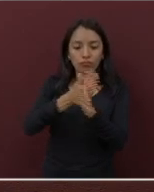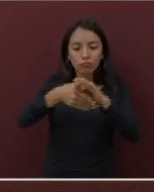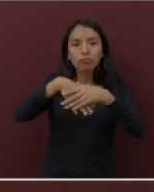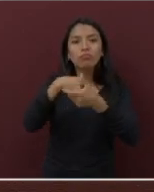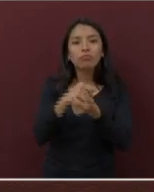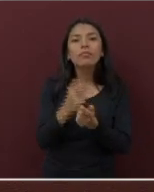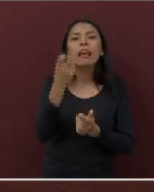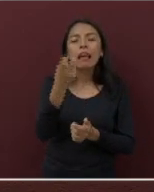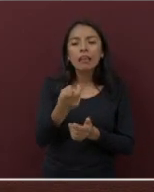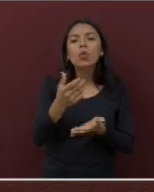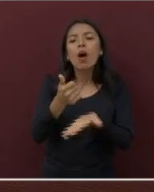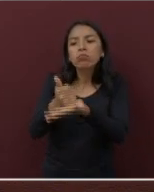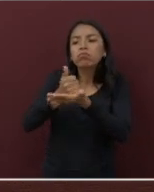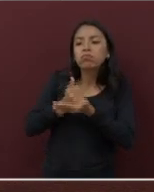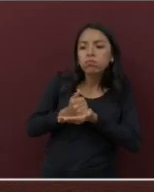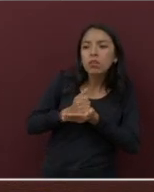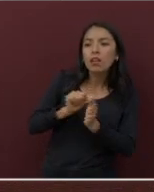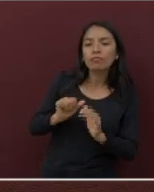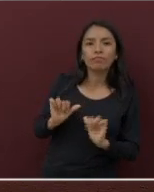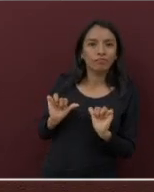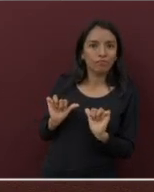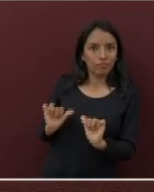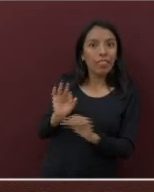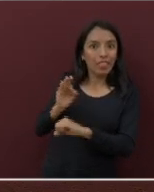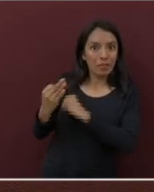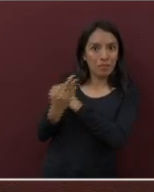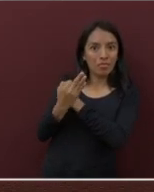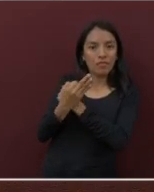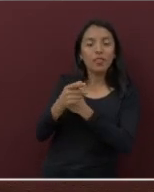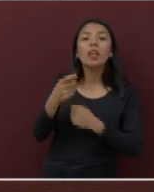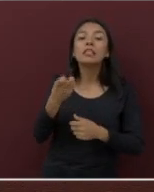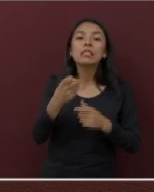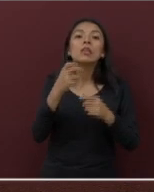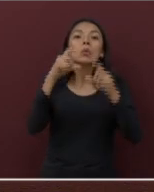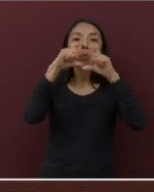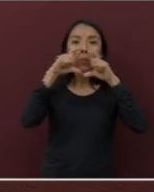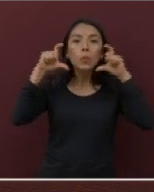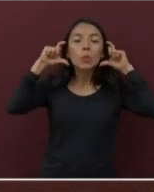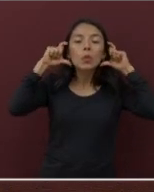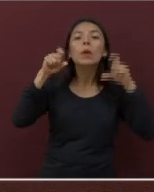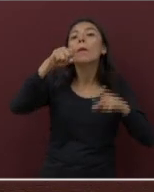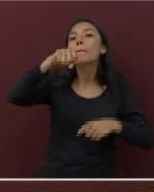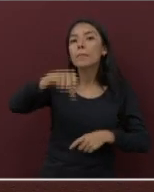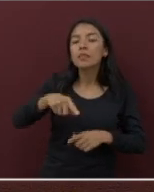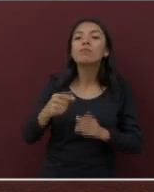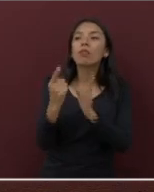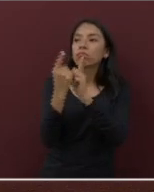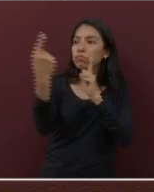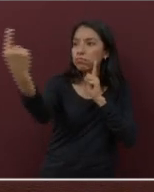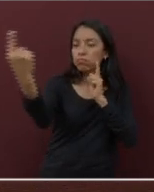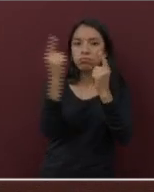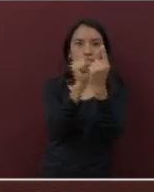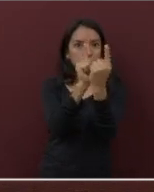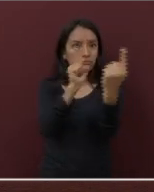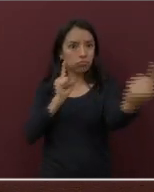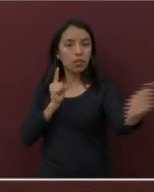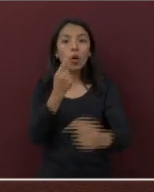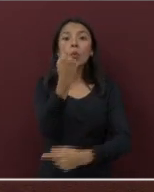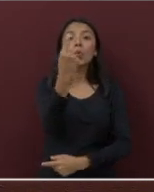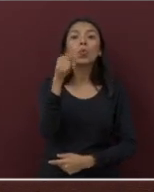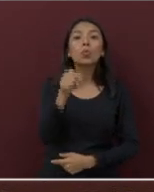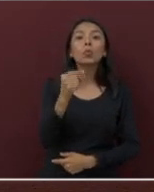contagios. El uso de cubrebocas es igual de importante, así como continuar aplicando la sana distancia de